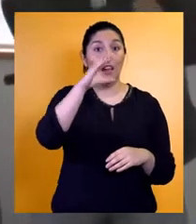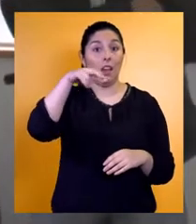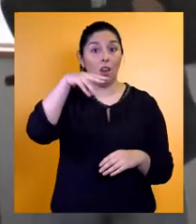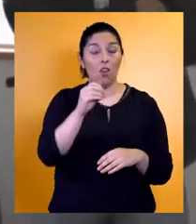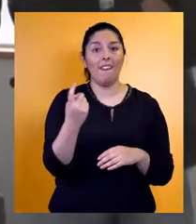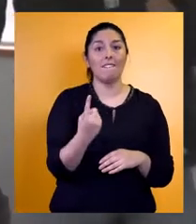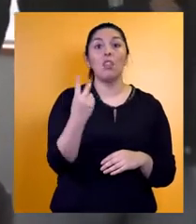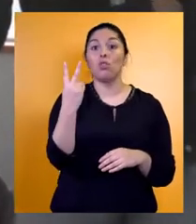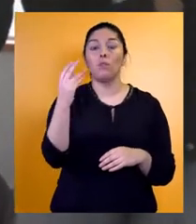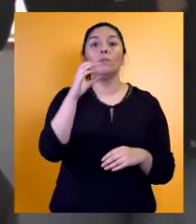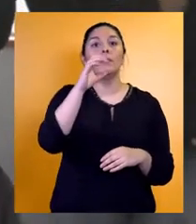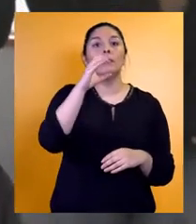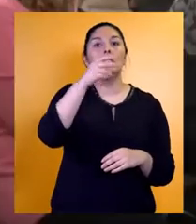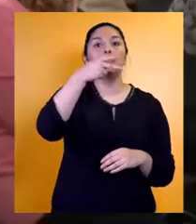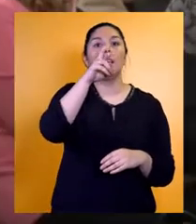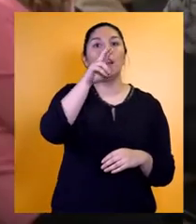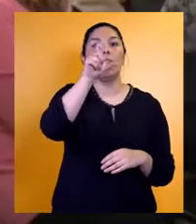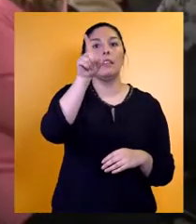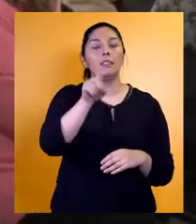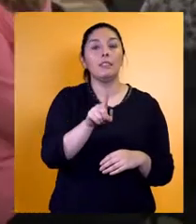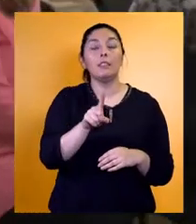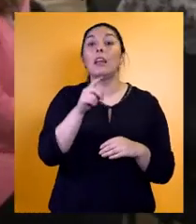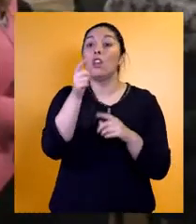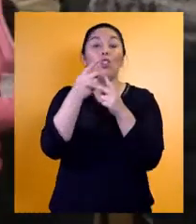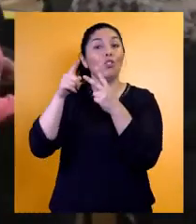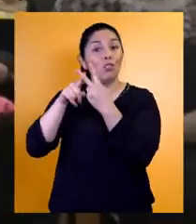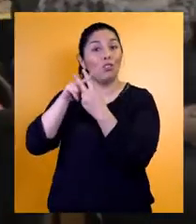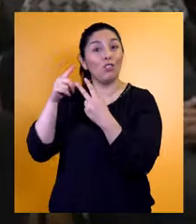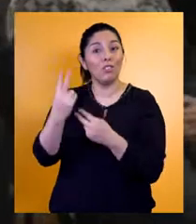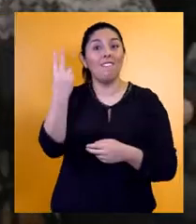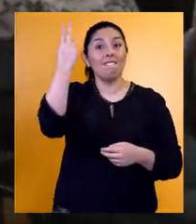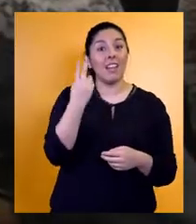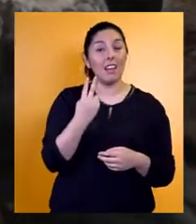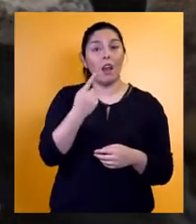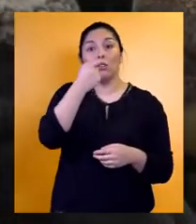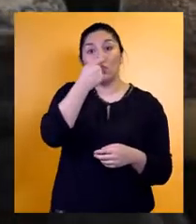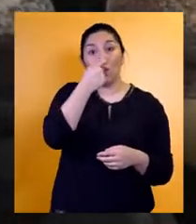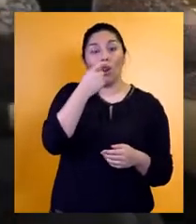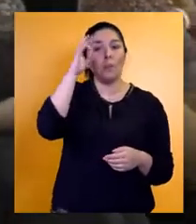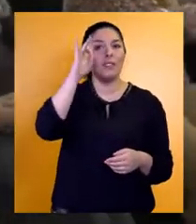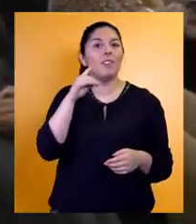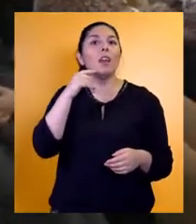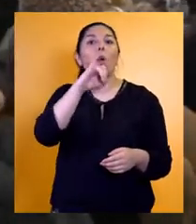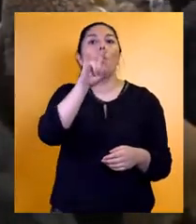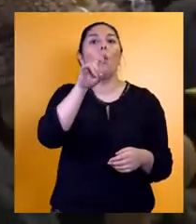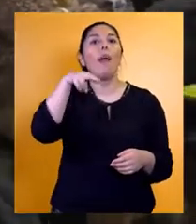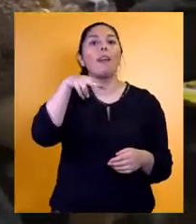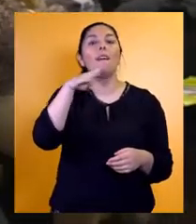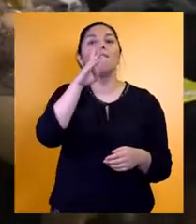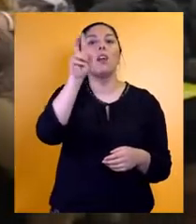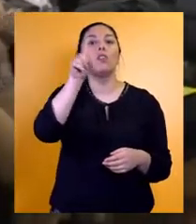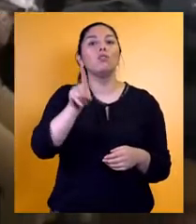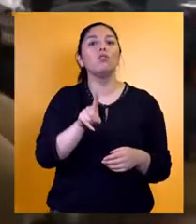son Charles Chicluna y Jordi Bertomeu, concluyen con la definitiva salida del obispo de Osorno, Juan Barros Madrid, desde